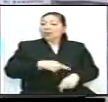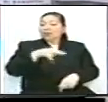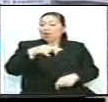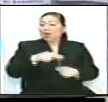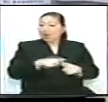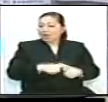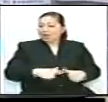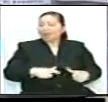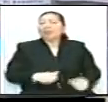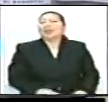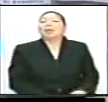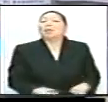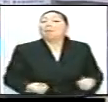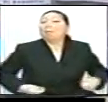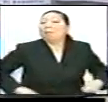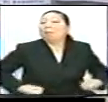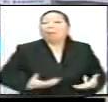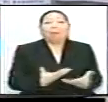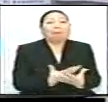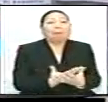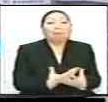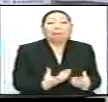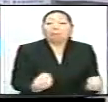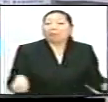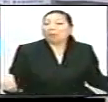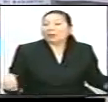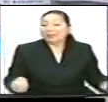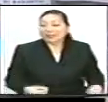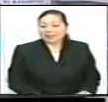gobiernos locales, la plata también se desaparece y se hace humo.